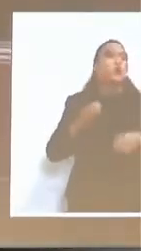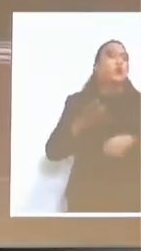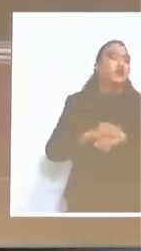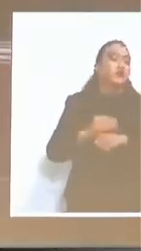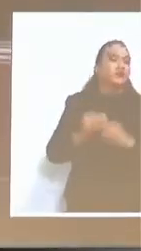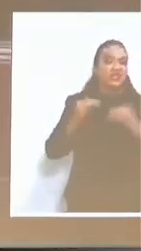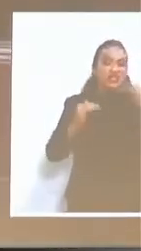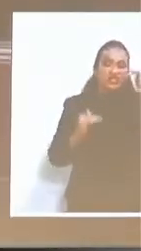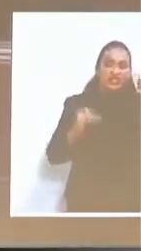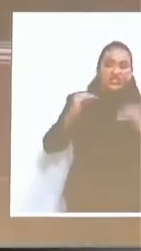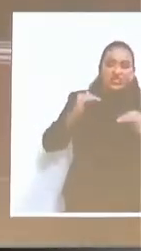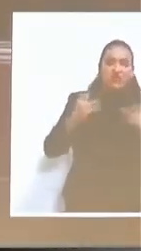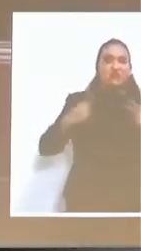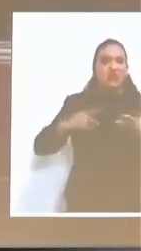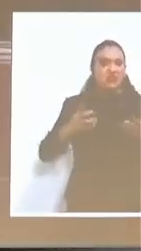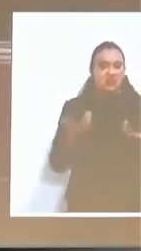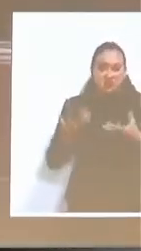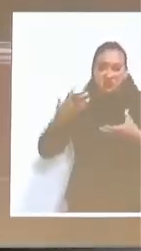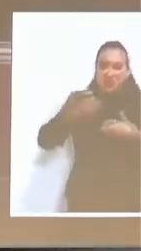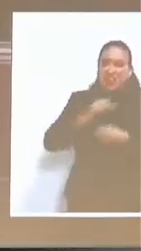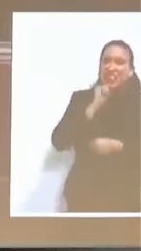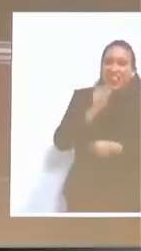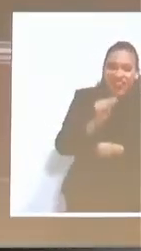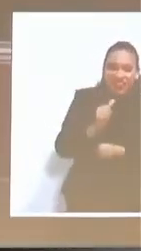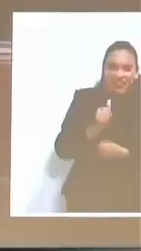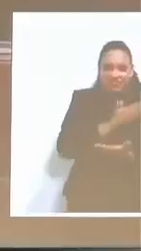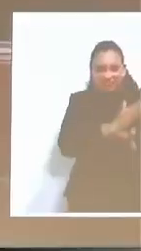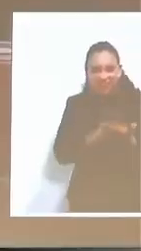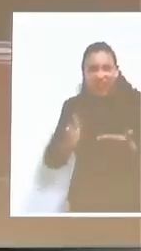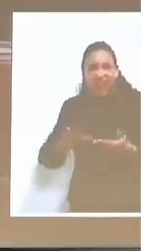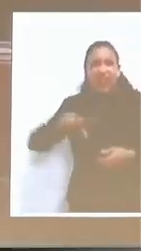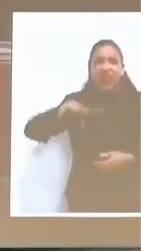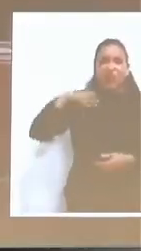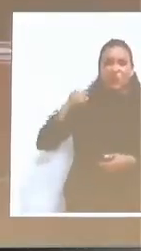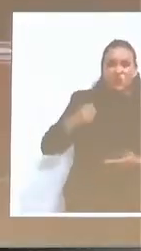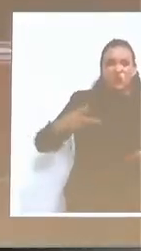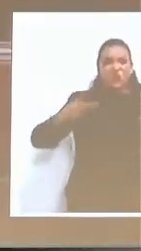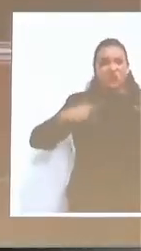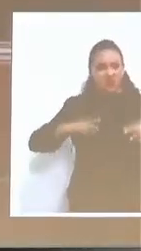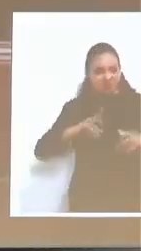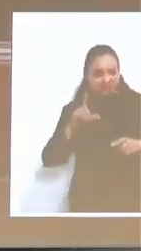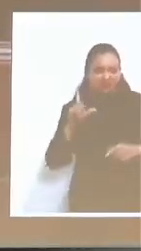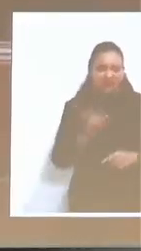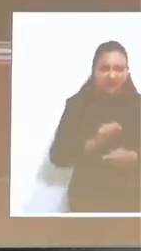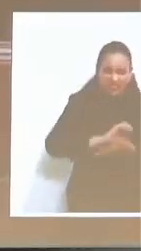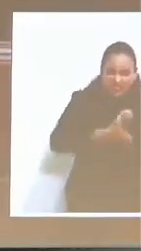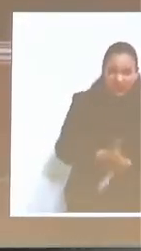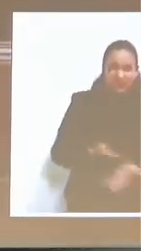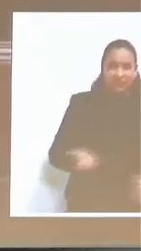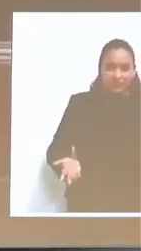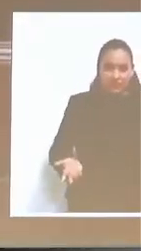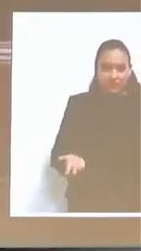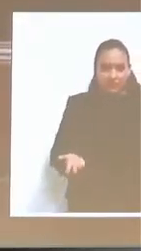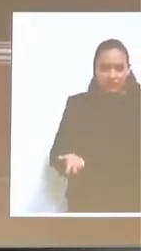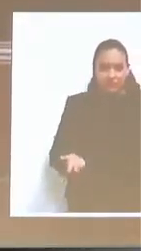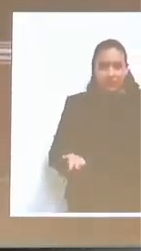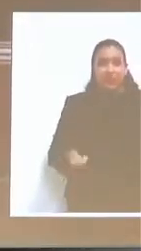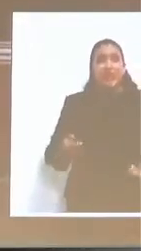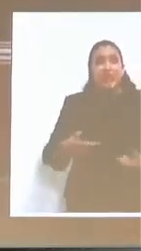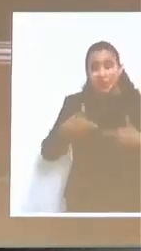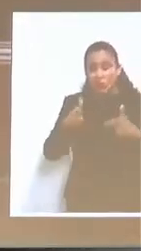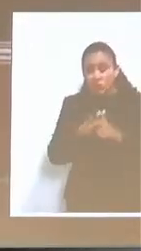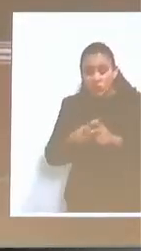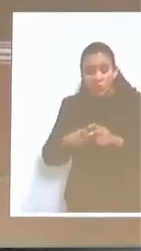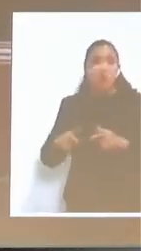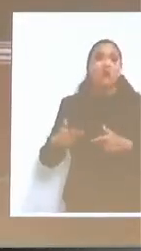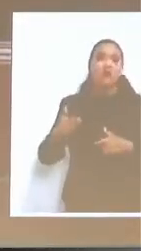pensar en esa forma de decir hay que optar entre inconvenientes, esa definición de política, y optar